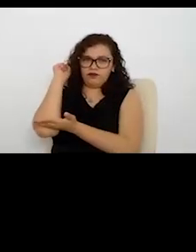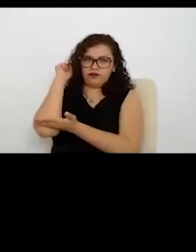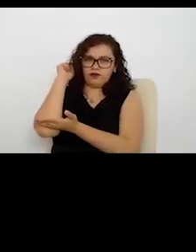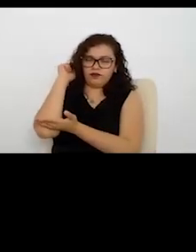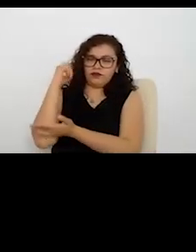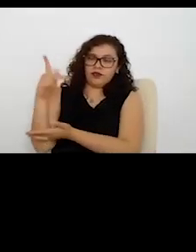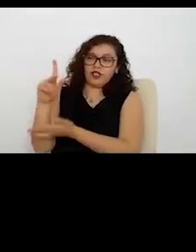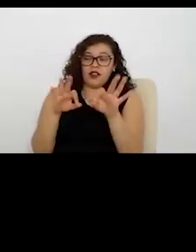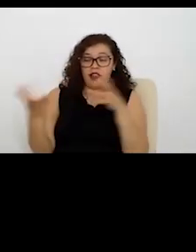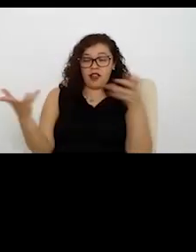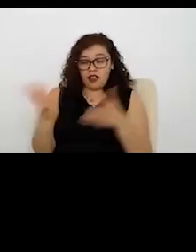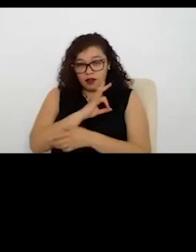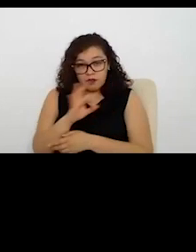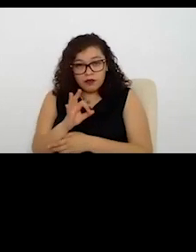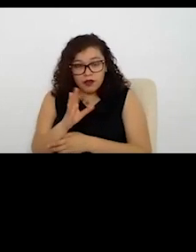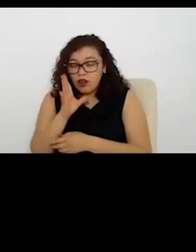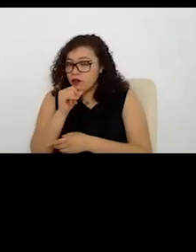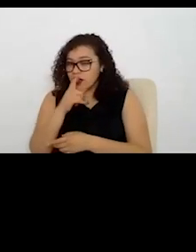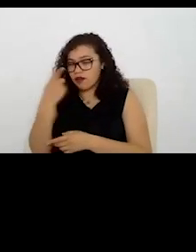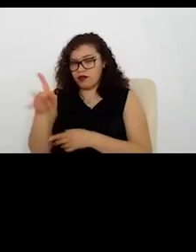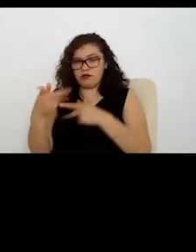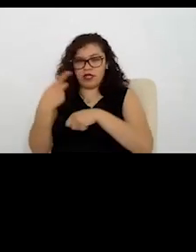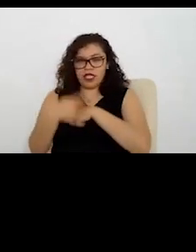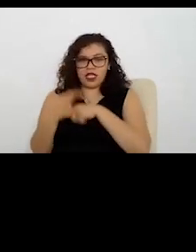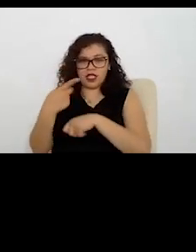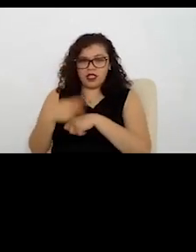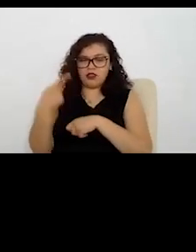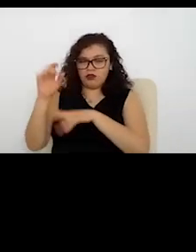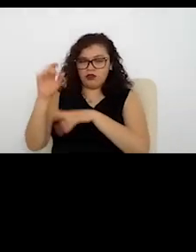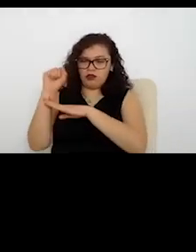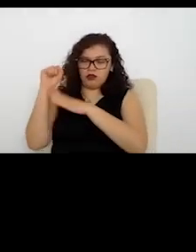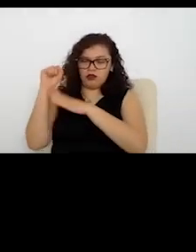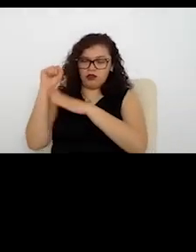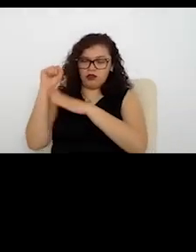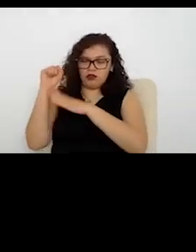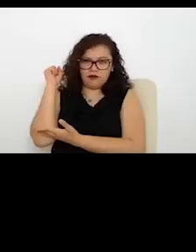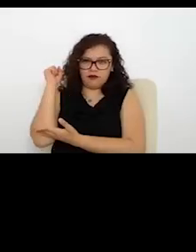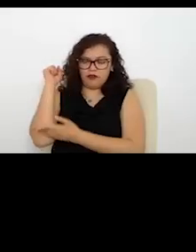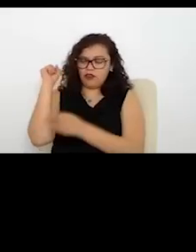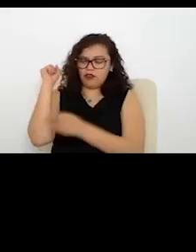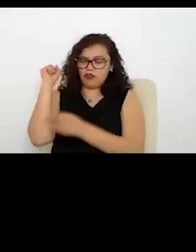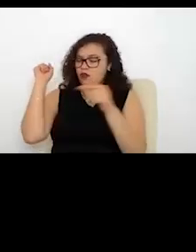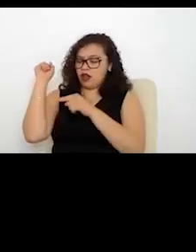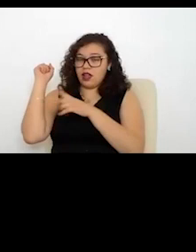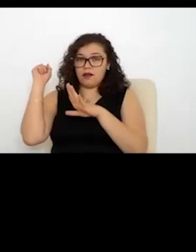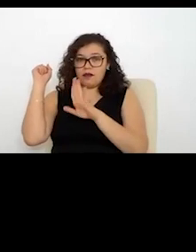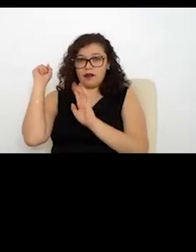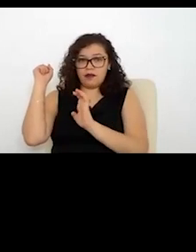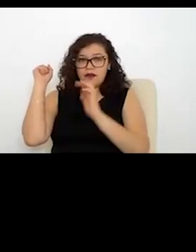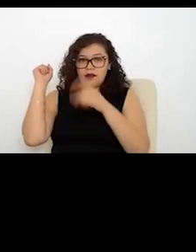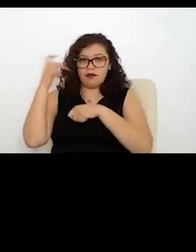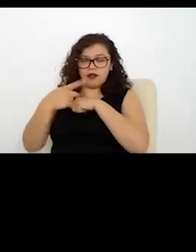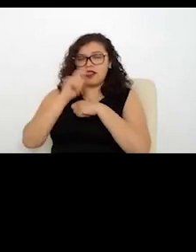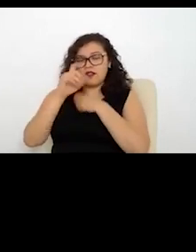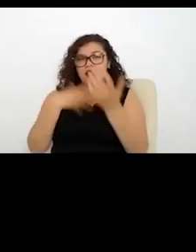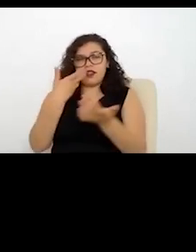o trabajos que puedan poner en peligro el embarazo o al bebé. También tienen el derecho a disfrutar de un descanso de